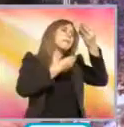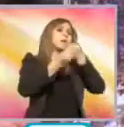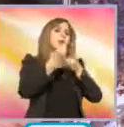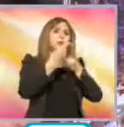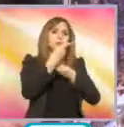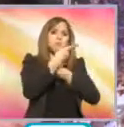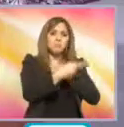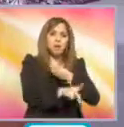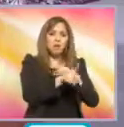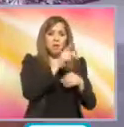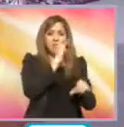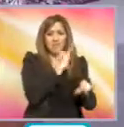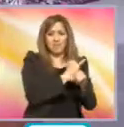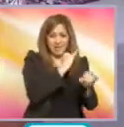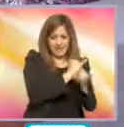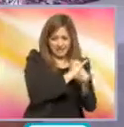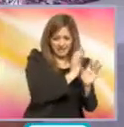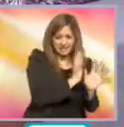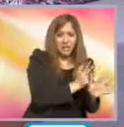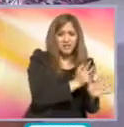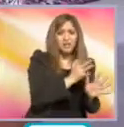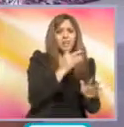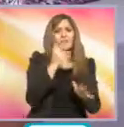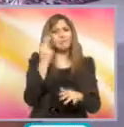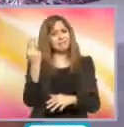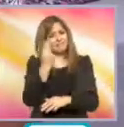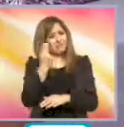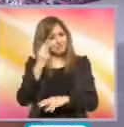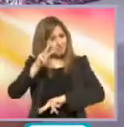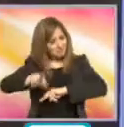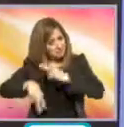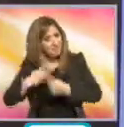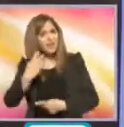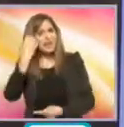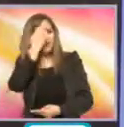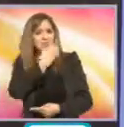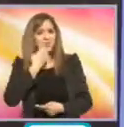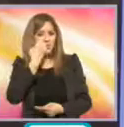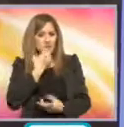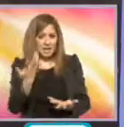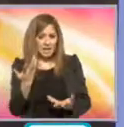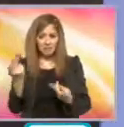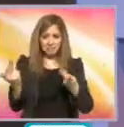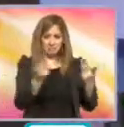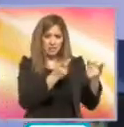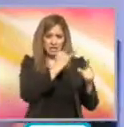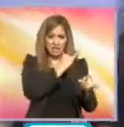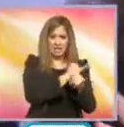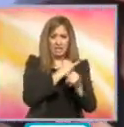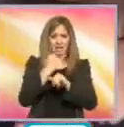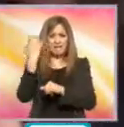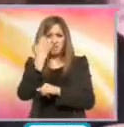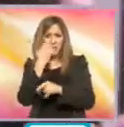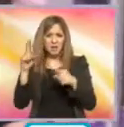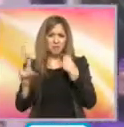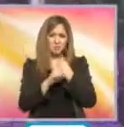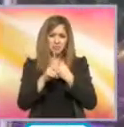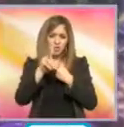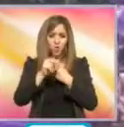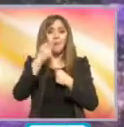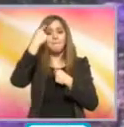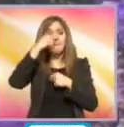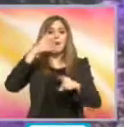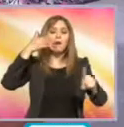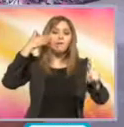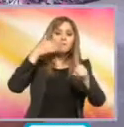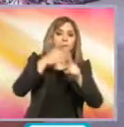sigue haciendo falta ir a la escuela, ¿no? Mira, o sea, que no compita sí. esta No, parte. no debe de competir. Antes de que entremos a este punto ya